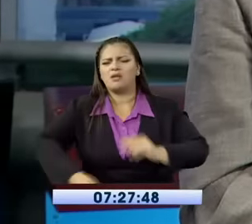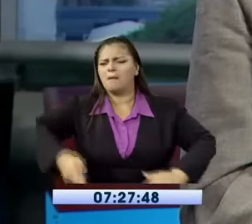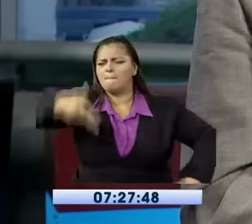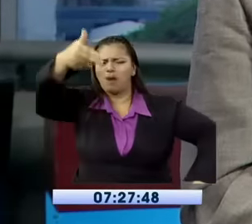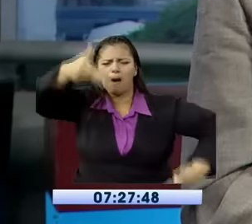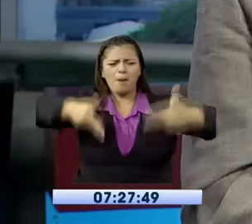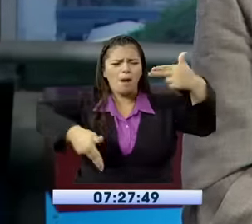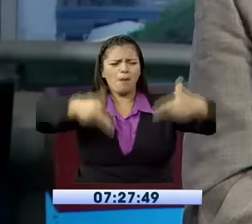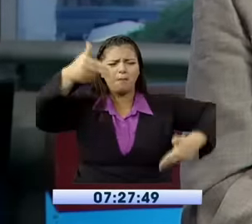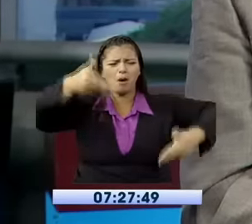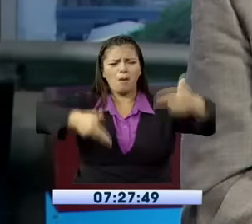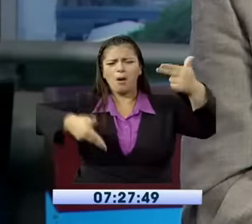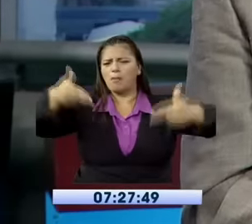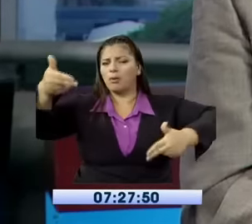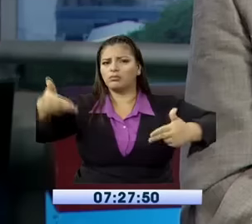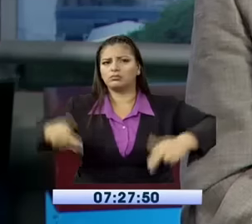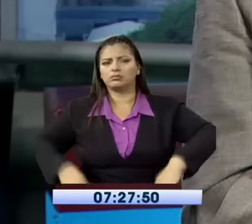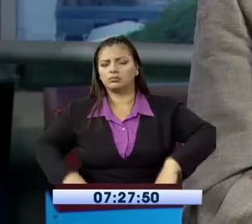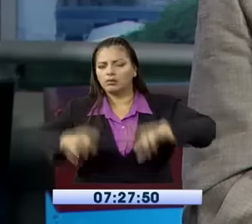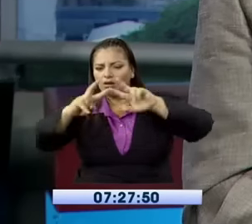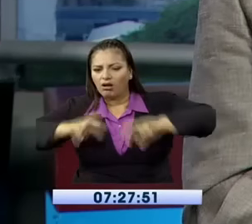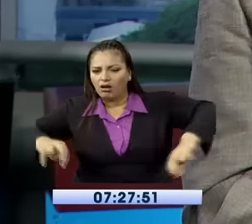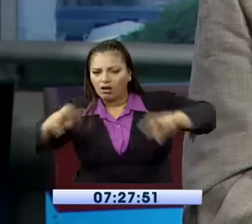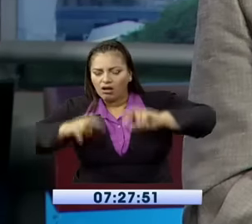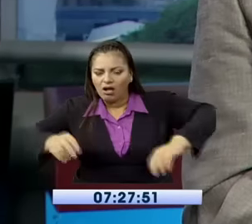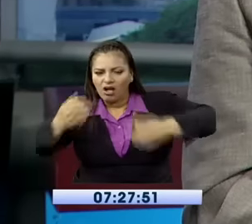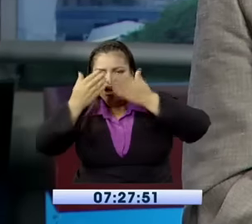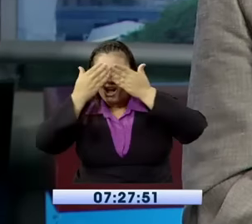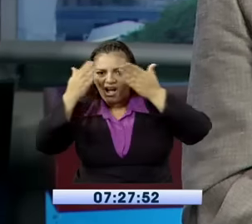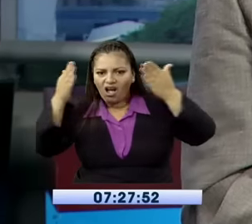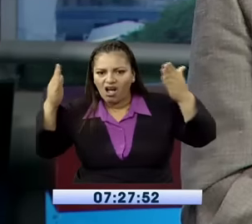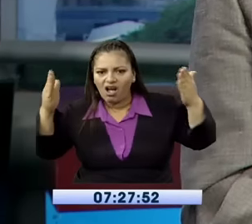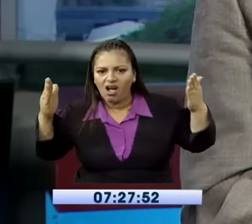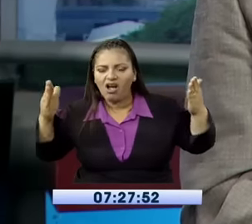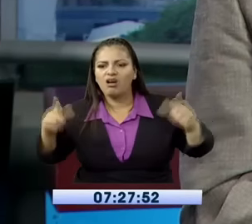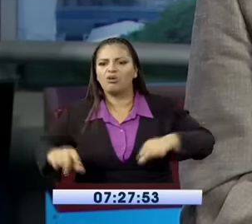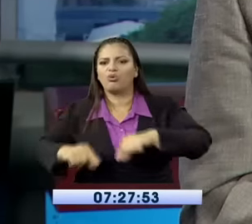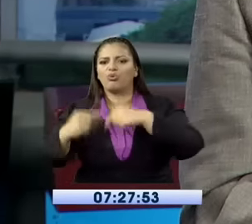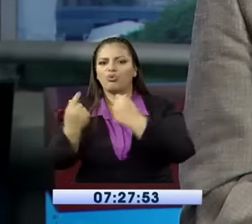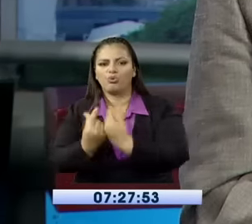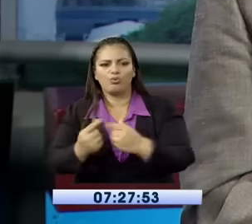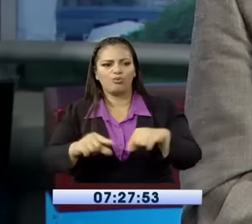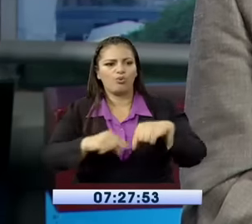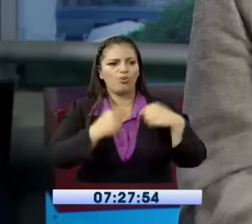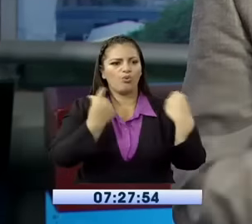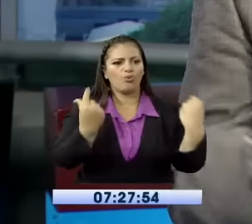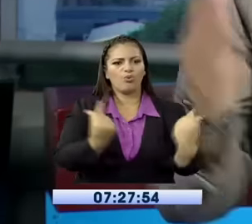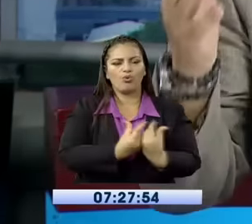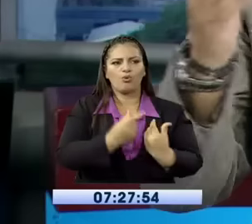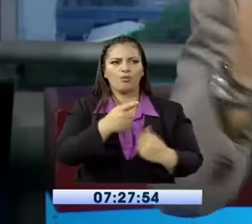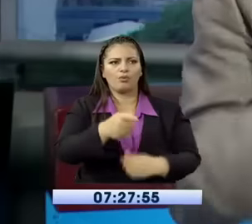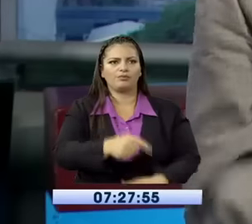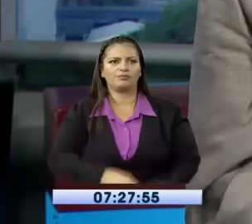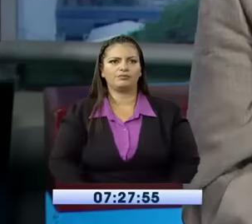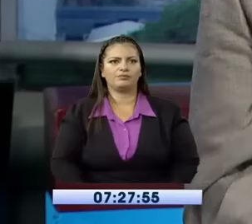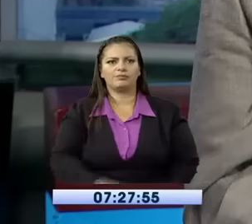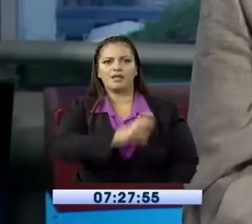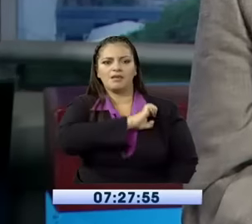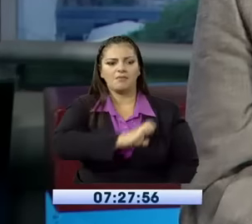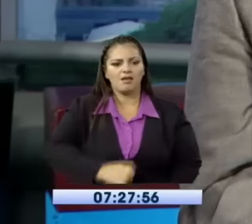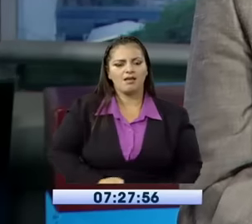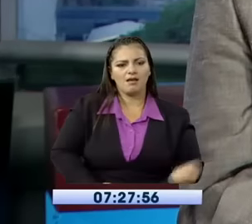investigaciones realizadas hasta el momento una rilla una riña Perdón entre hinchas de los equipos de artillero hasta